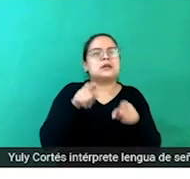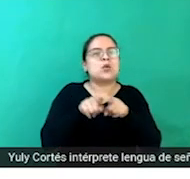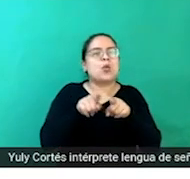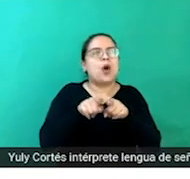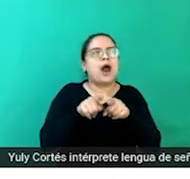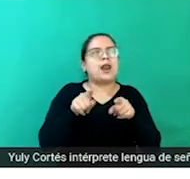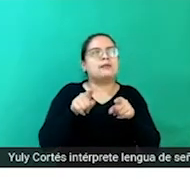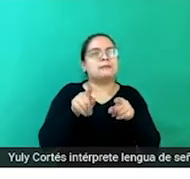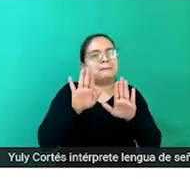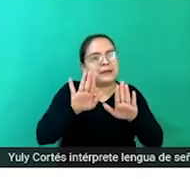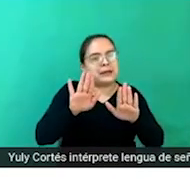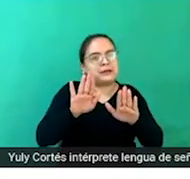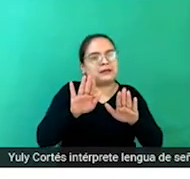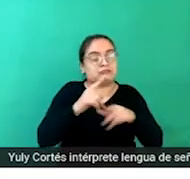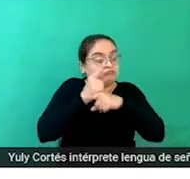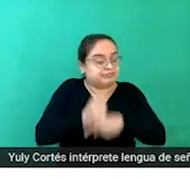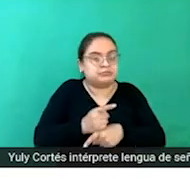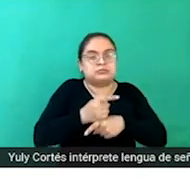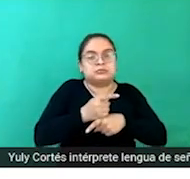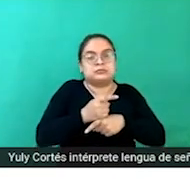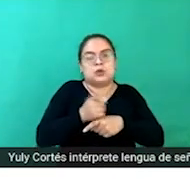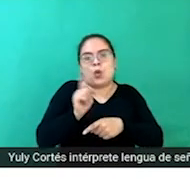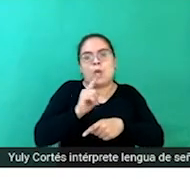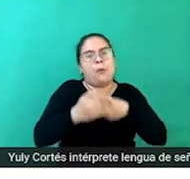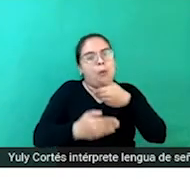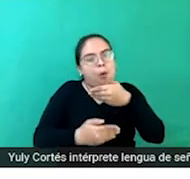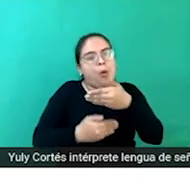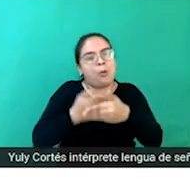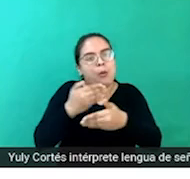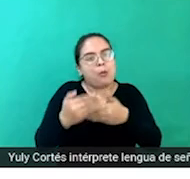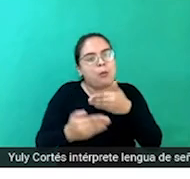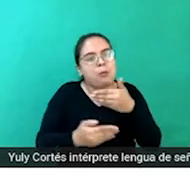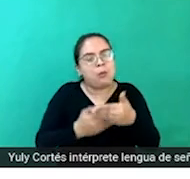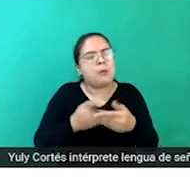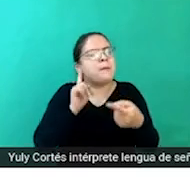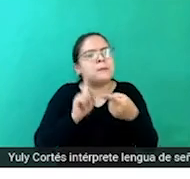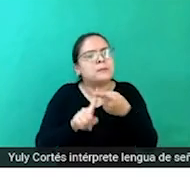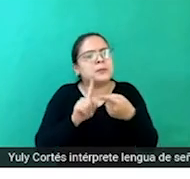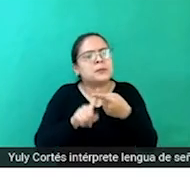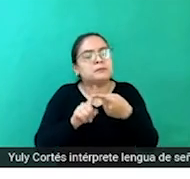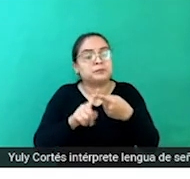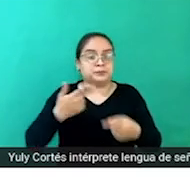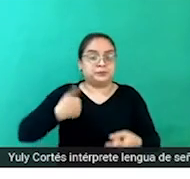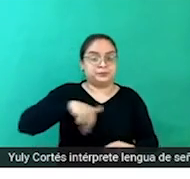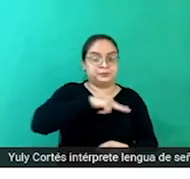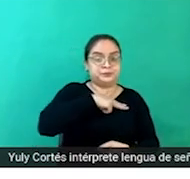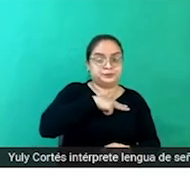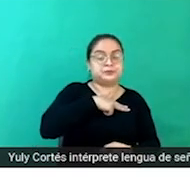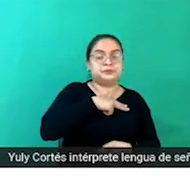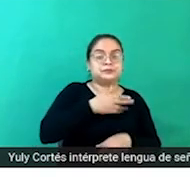paso básico, un paso necesario. En nuestro caso,